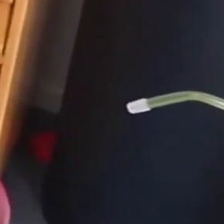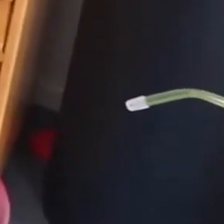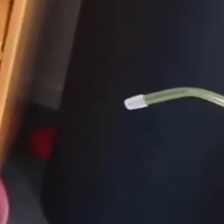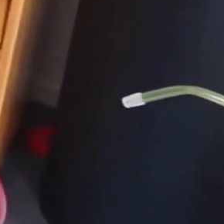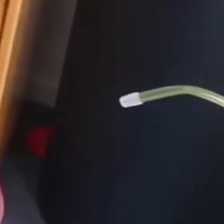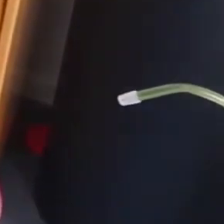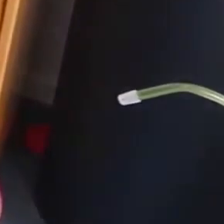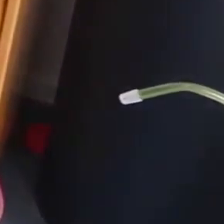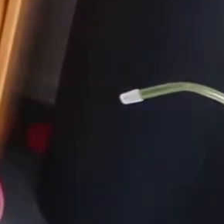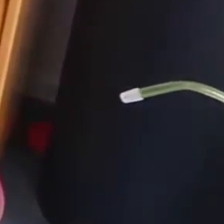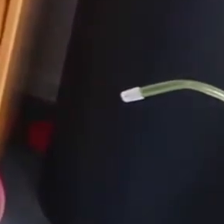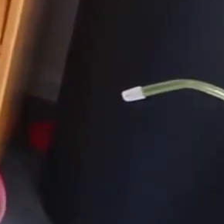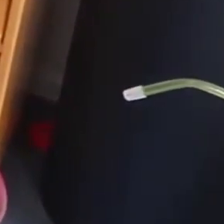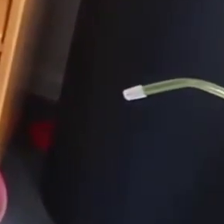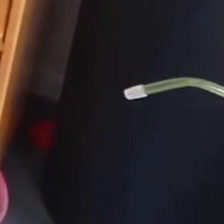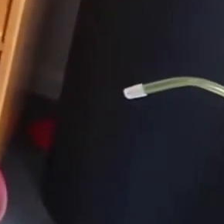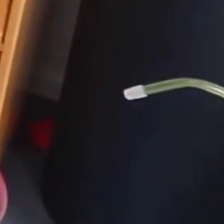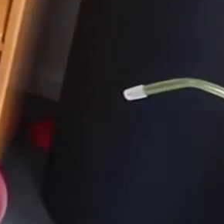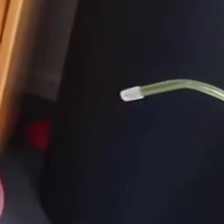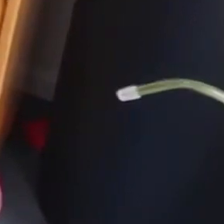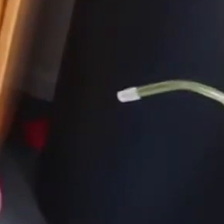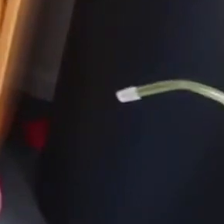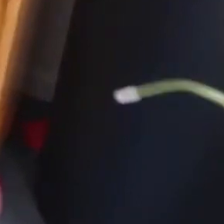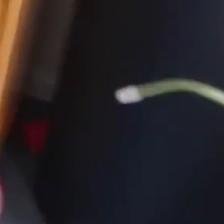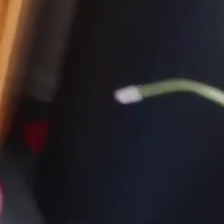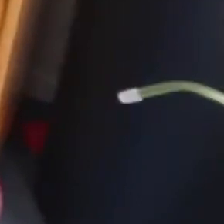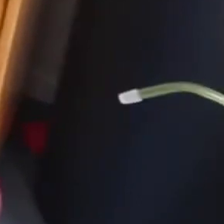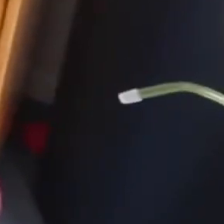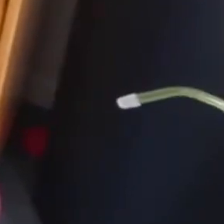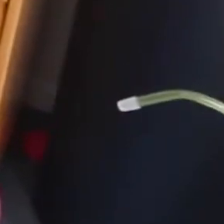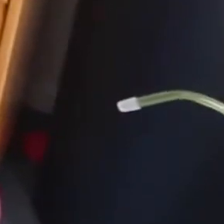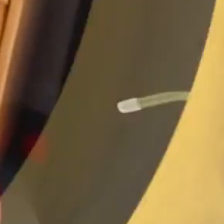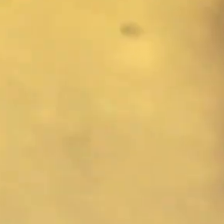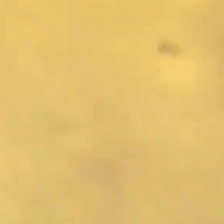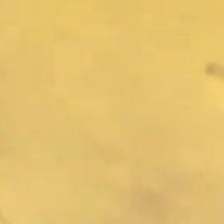políticas abordando el problema de salud bucal desde el nacimiento.